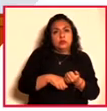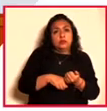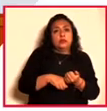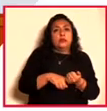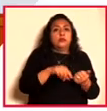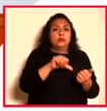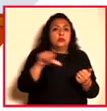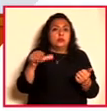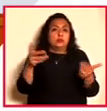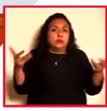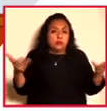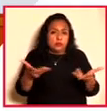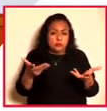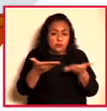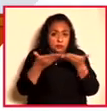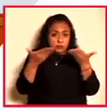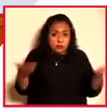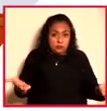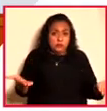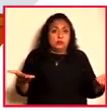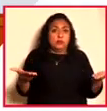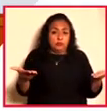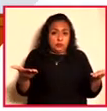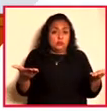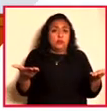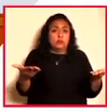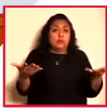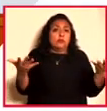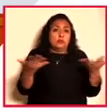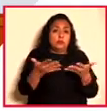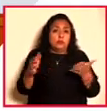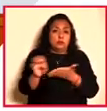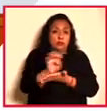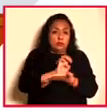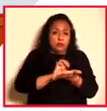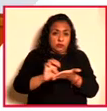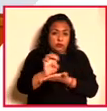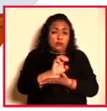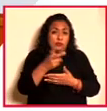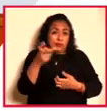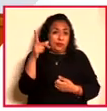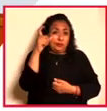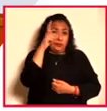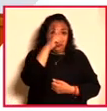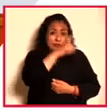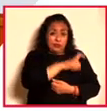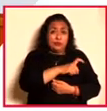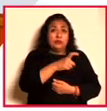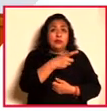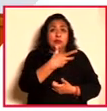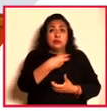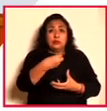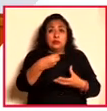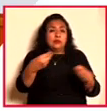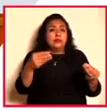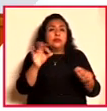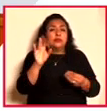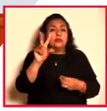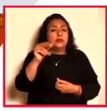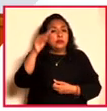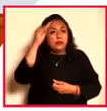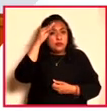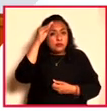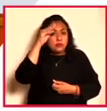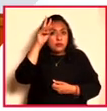acción, en el presente de la acción escénica, muy difícil reproducirla sin pensar que